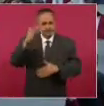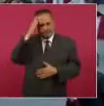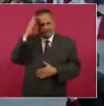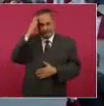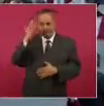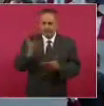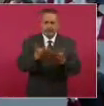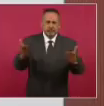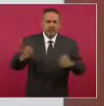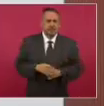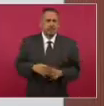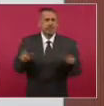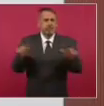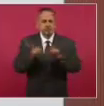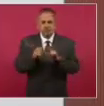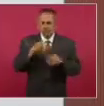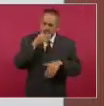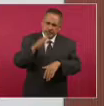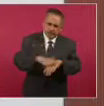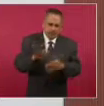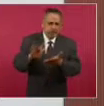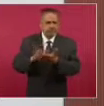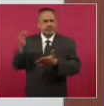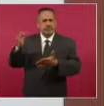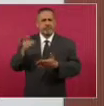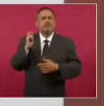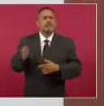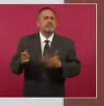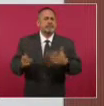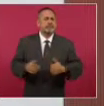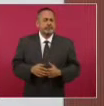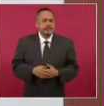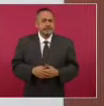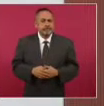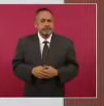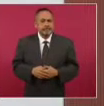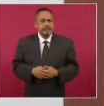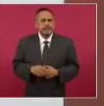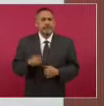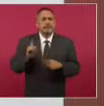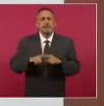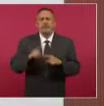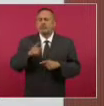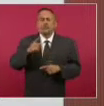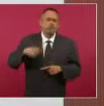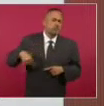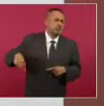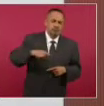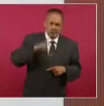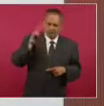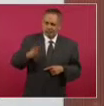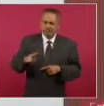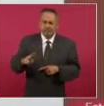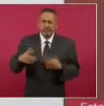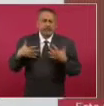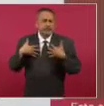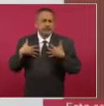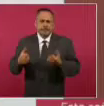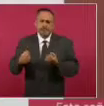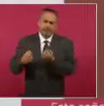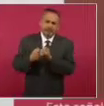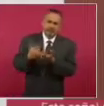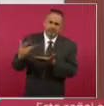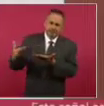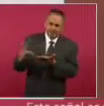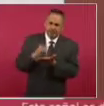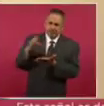dirigentes, solo me resta agradecerles porque he contado con la comprensión